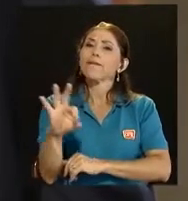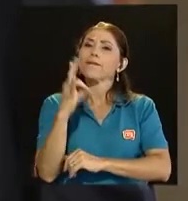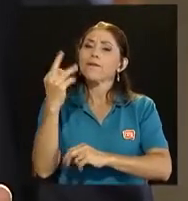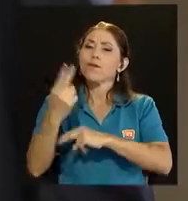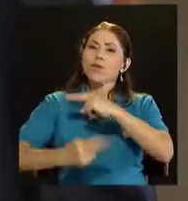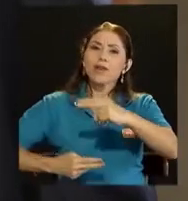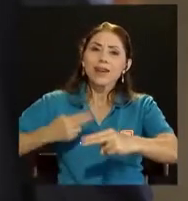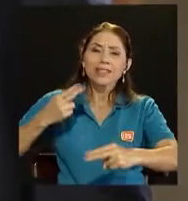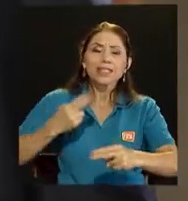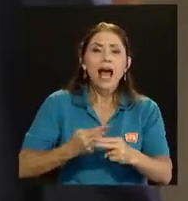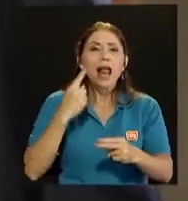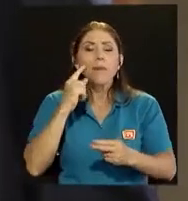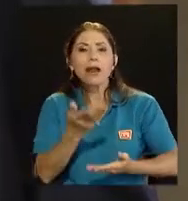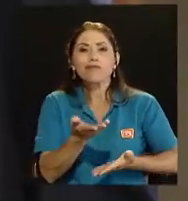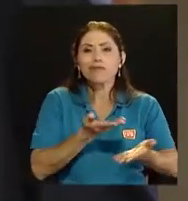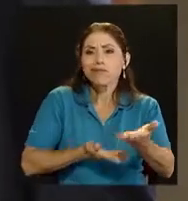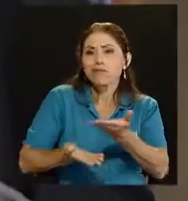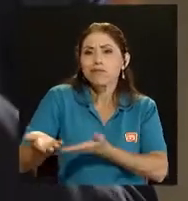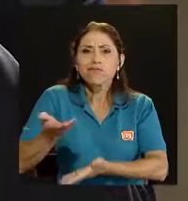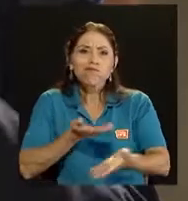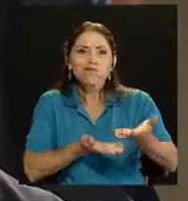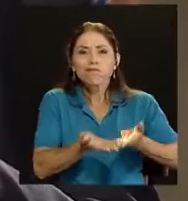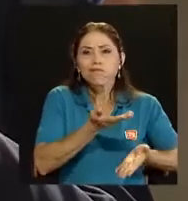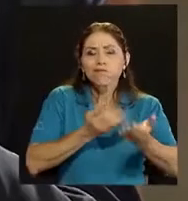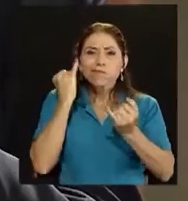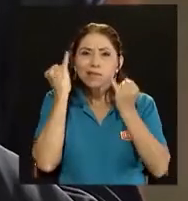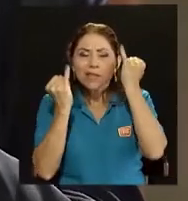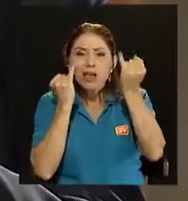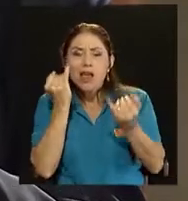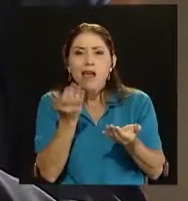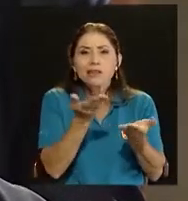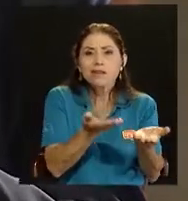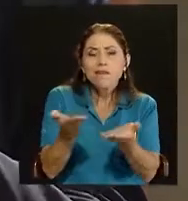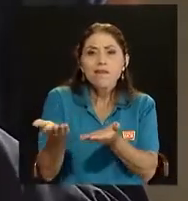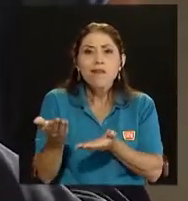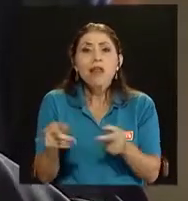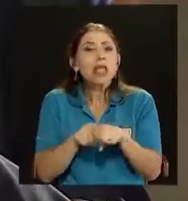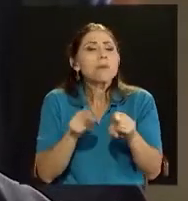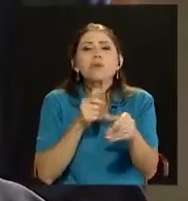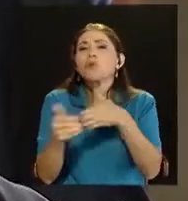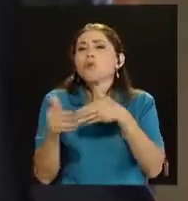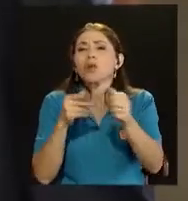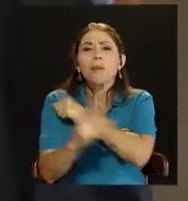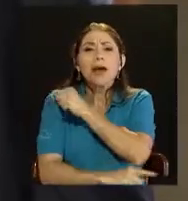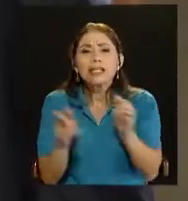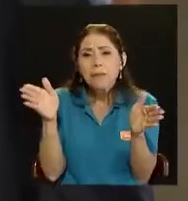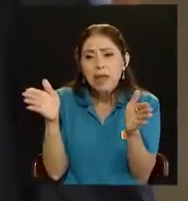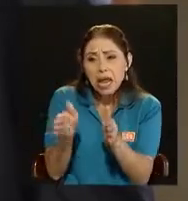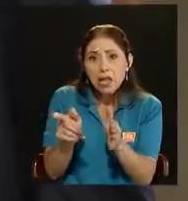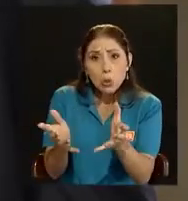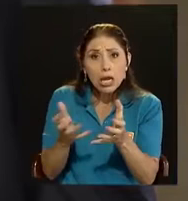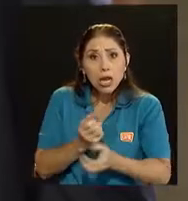de excambio de ideas y de ya escuchar hasta el más pequeño país su voz, si así lo